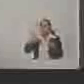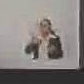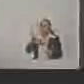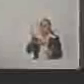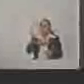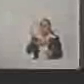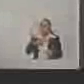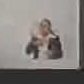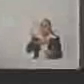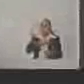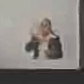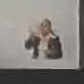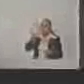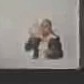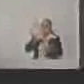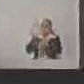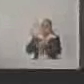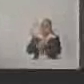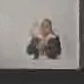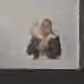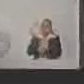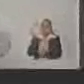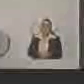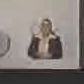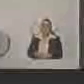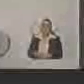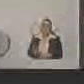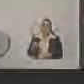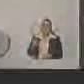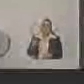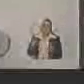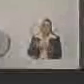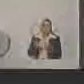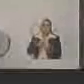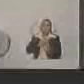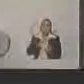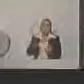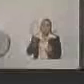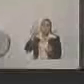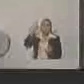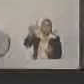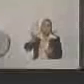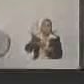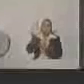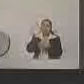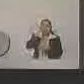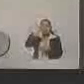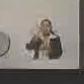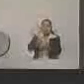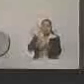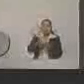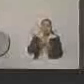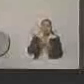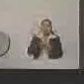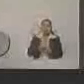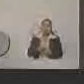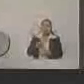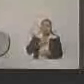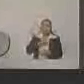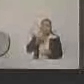con él. ¿Y por qué no? De pronto, hasta tener algún lazo afectivo que pudiera hacer que ambas partes